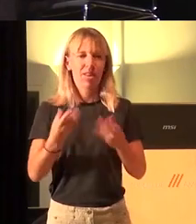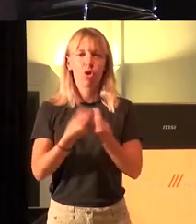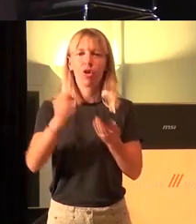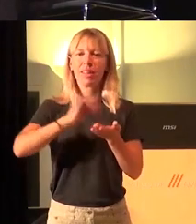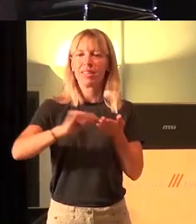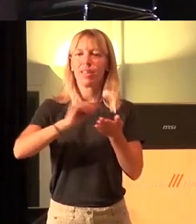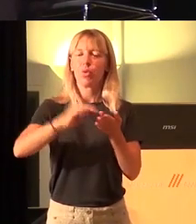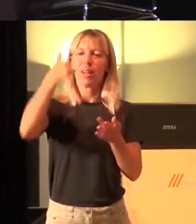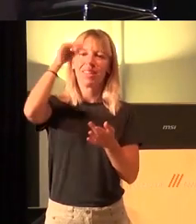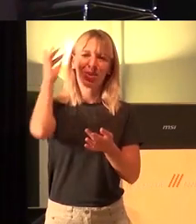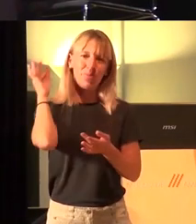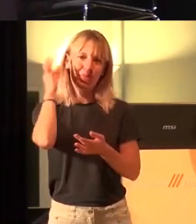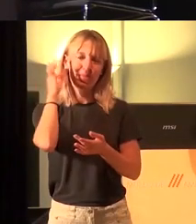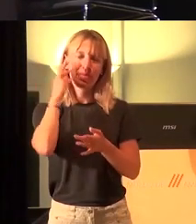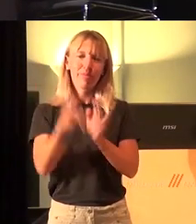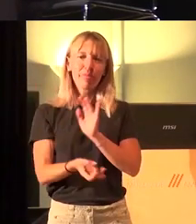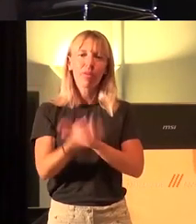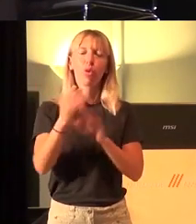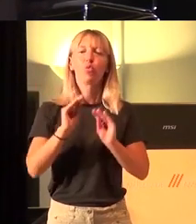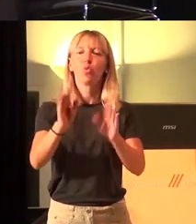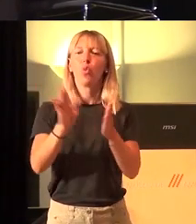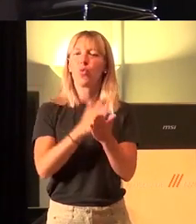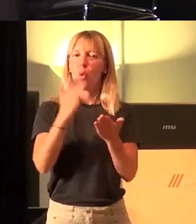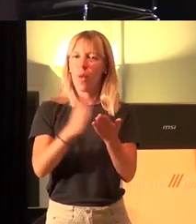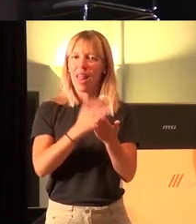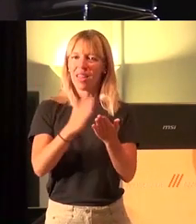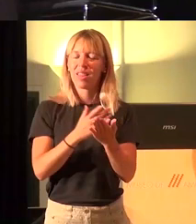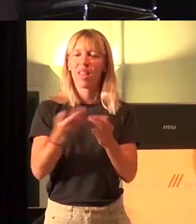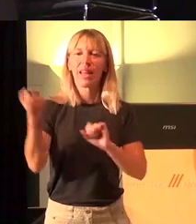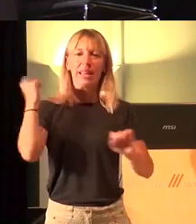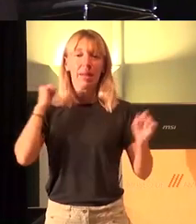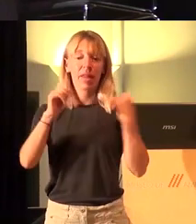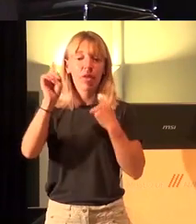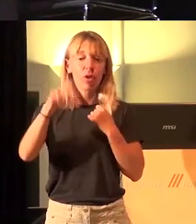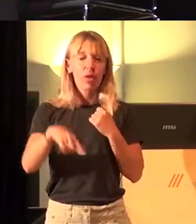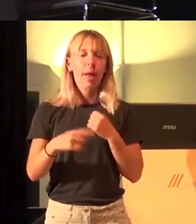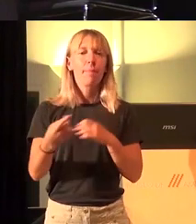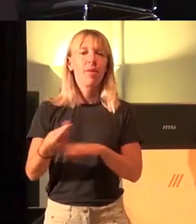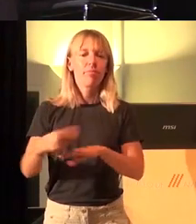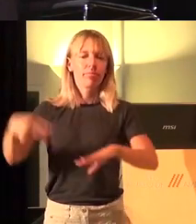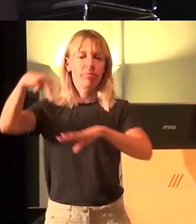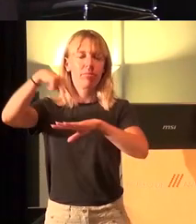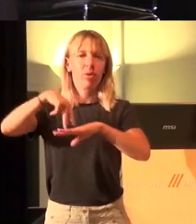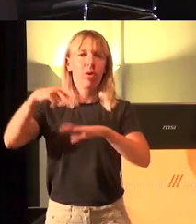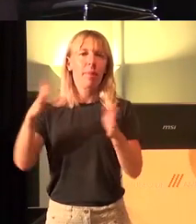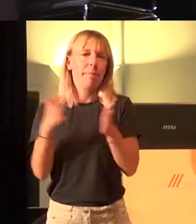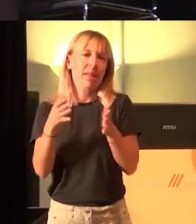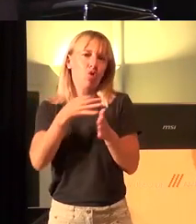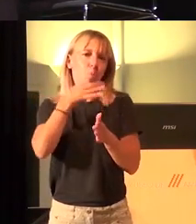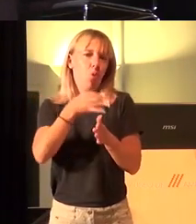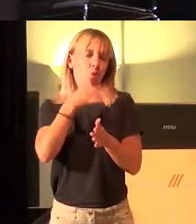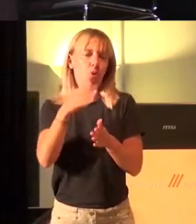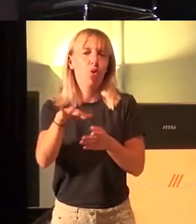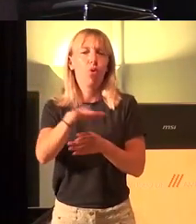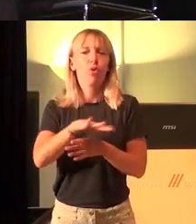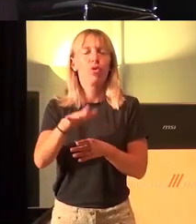escritura nuestros chicos y nuestras chicas han creado su propia novela. En interpretación han puesto en escena pequeños monólogos donde